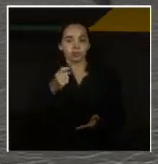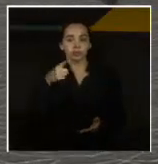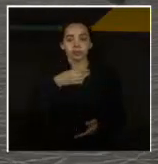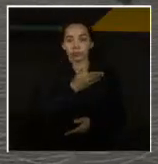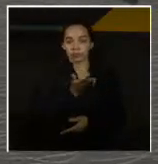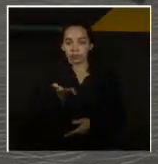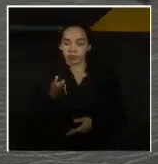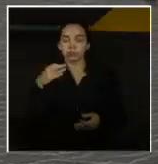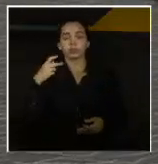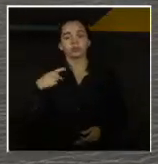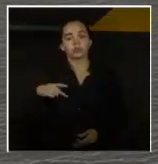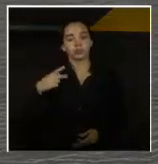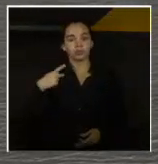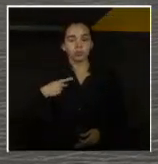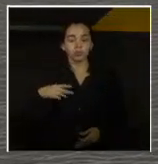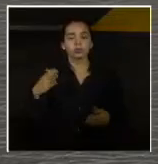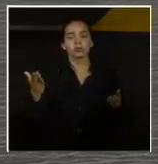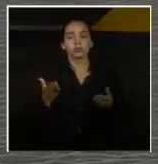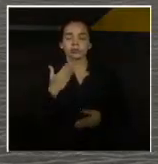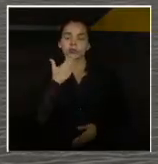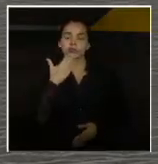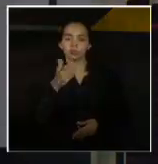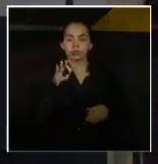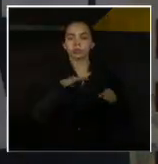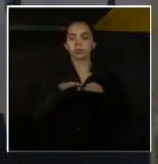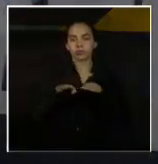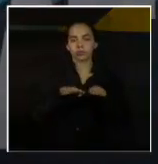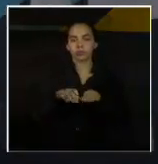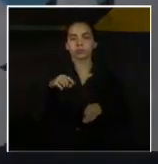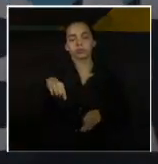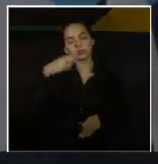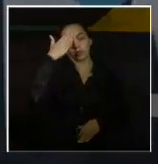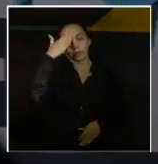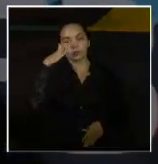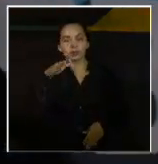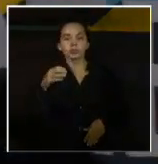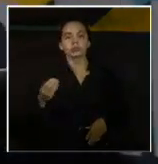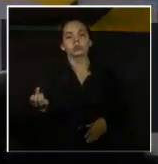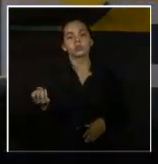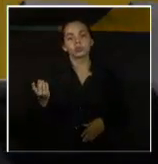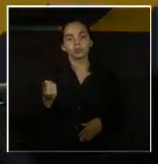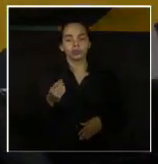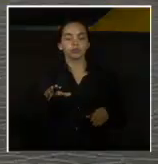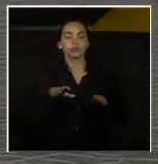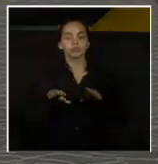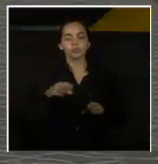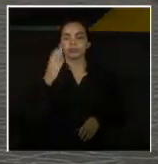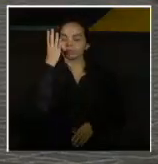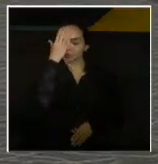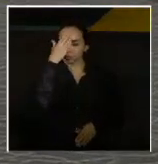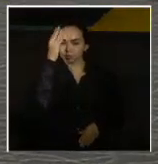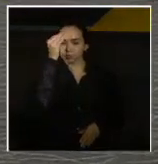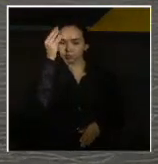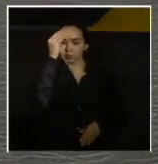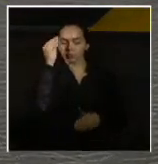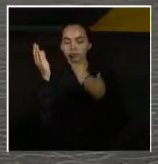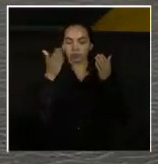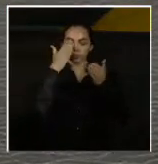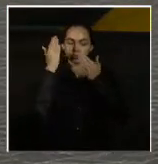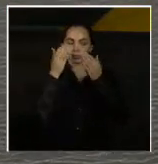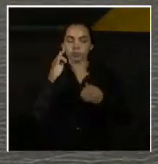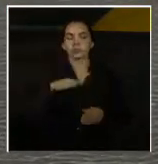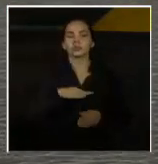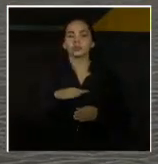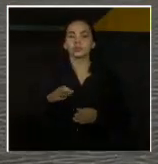que las autoridades están haciendo bien su trabajo es saber que están siendo bien capacitados, donde encuentren procesos